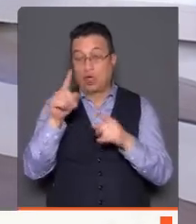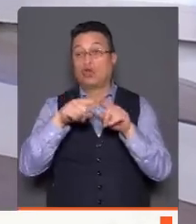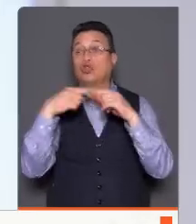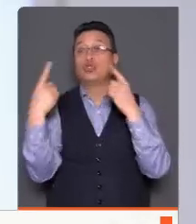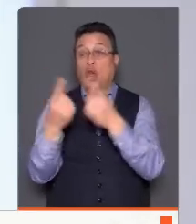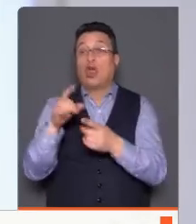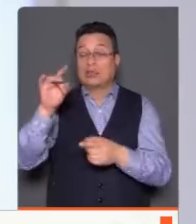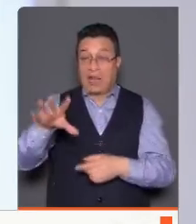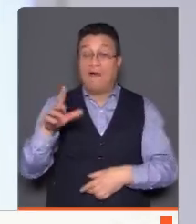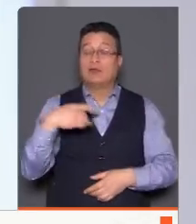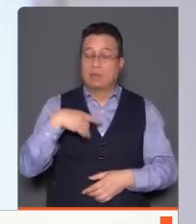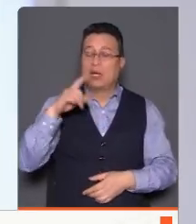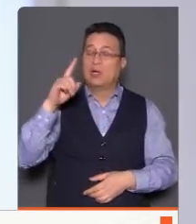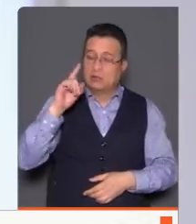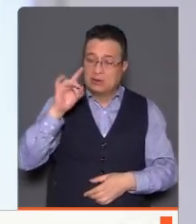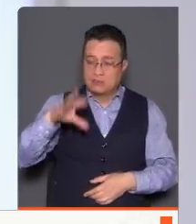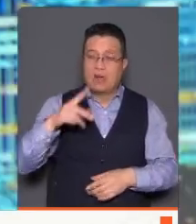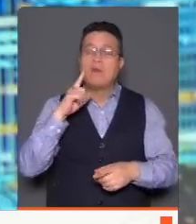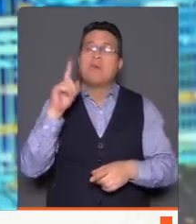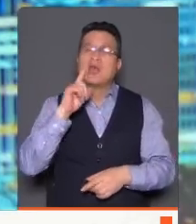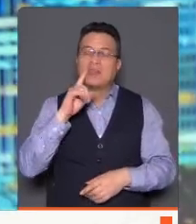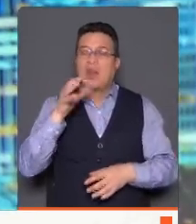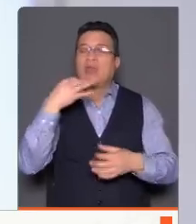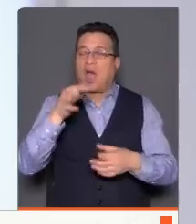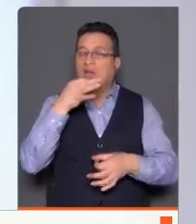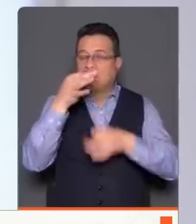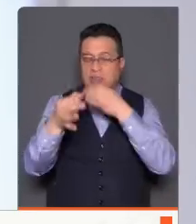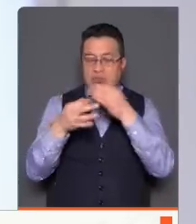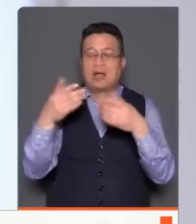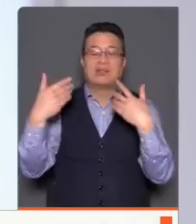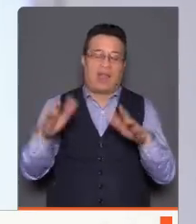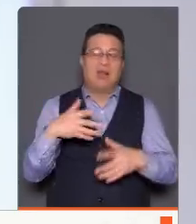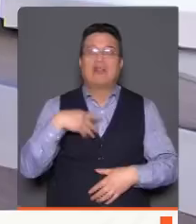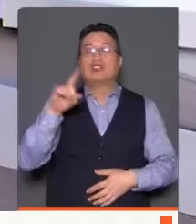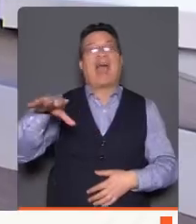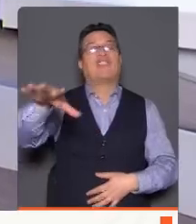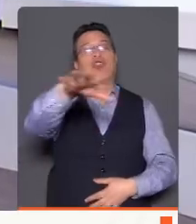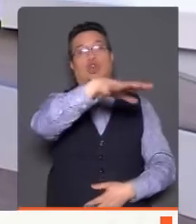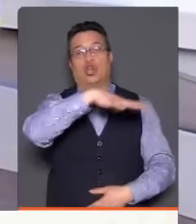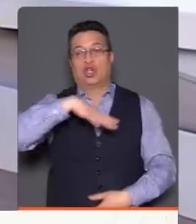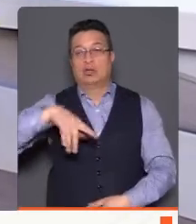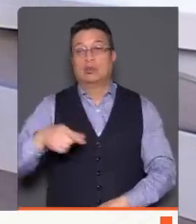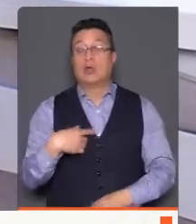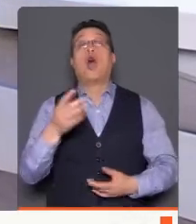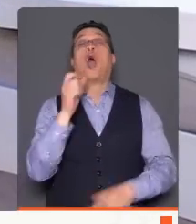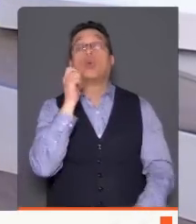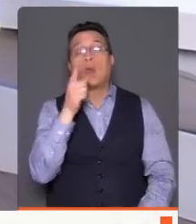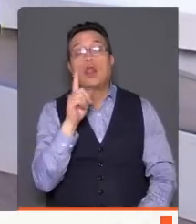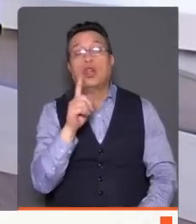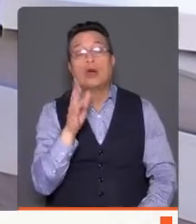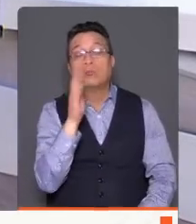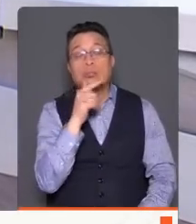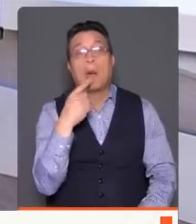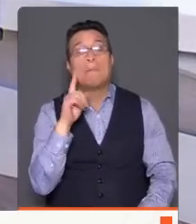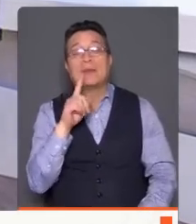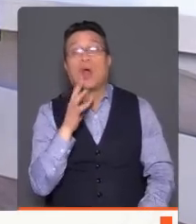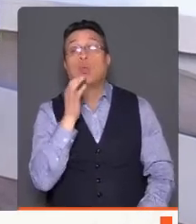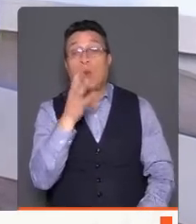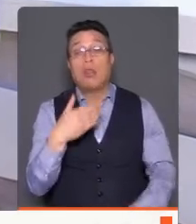son ciertas, pero solamente para ir al... Pero indica, por favor, cuál no es cierta, Gonzalo, de todas maneras.